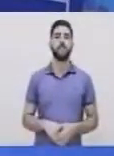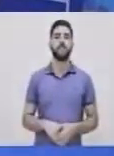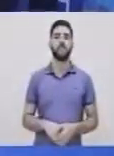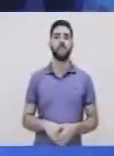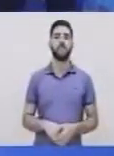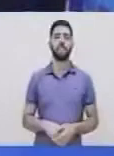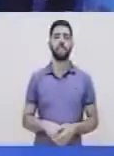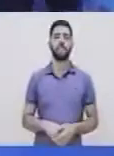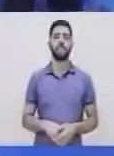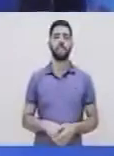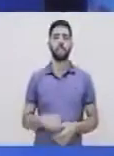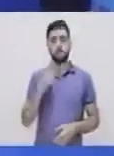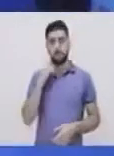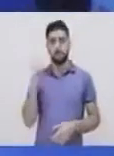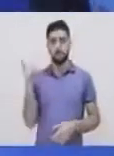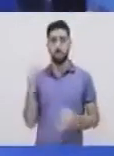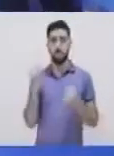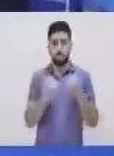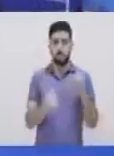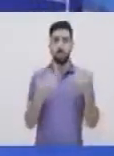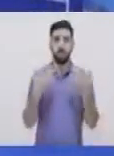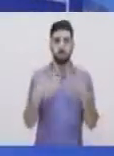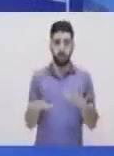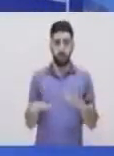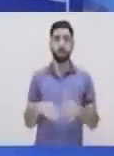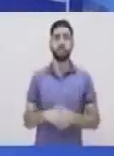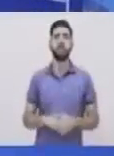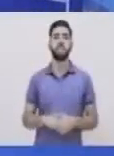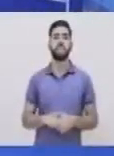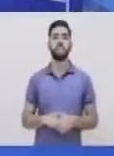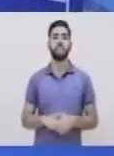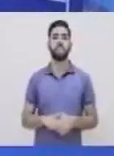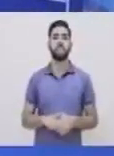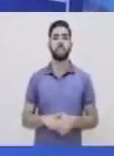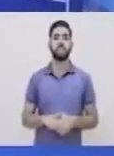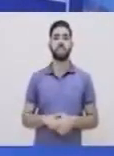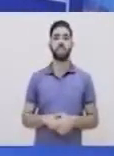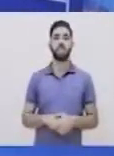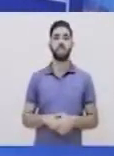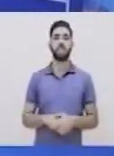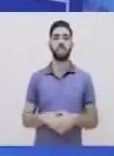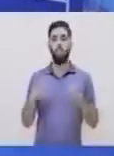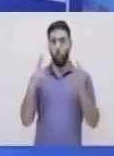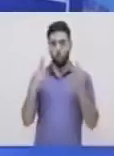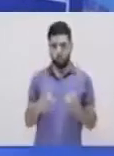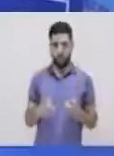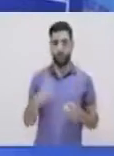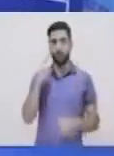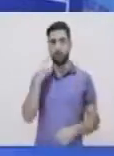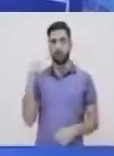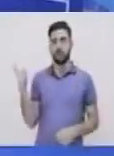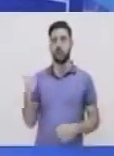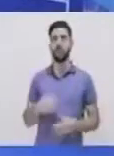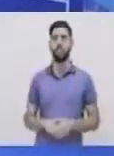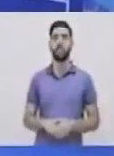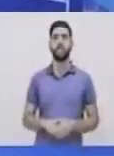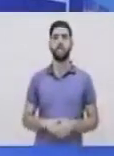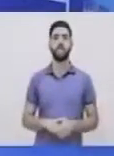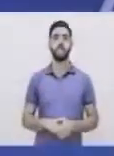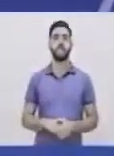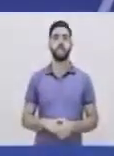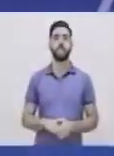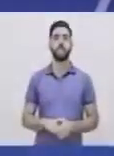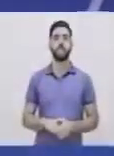Llego. Termino y voy a velocidad al inicio. Me vuelvo a posicionar y voy.